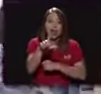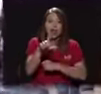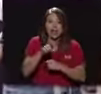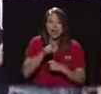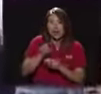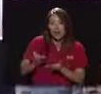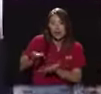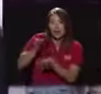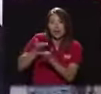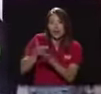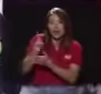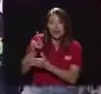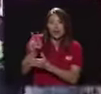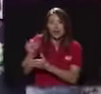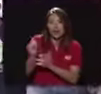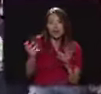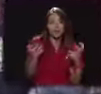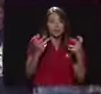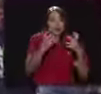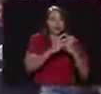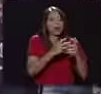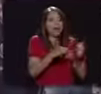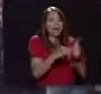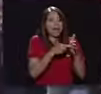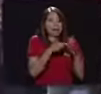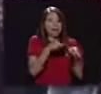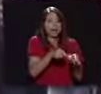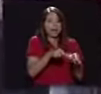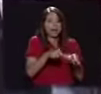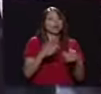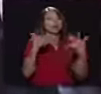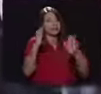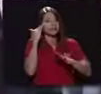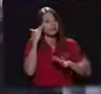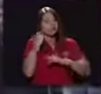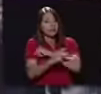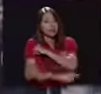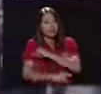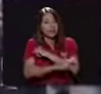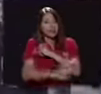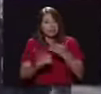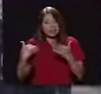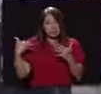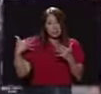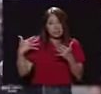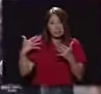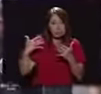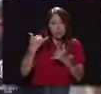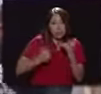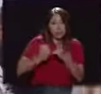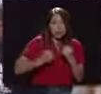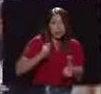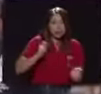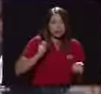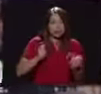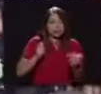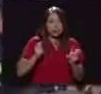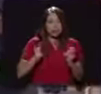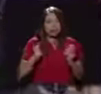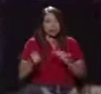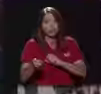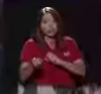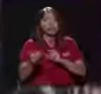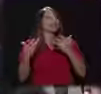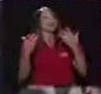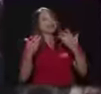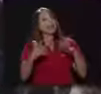que da el INAH hacia la demanda o las necesidades que tienen los sectores. Es evidente que el país ha venido sufriendo una transición en los últimos años y